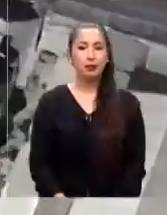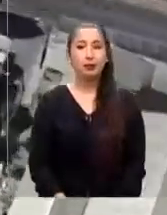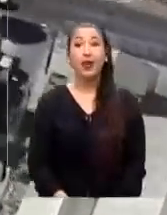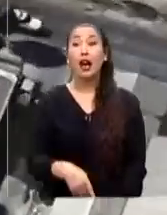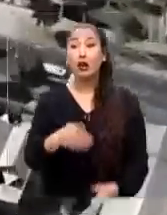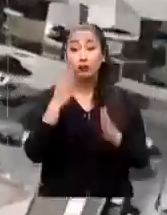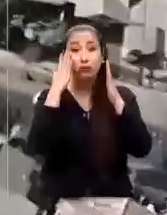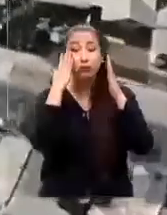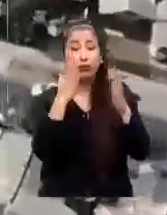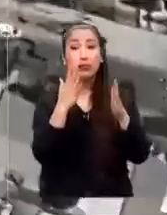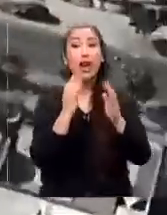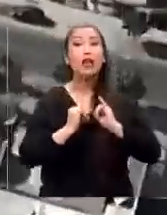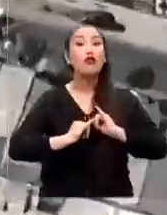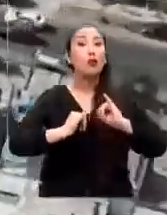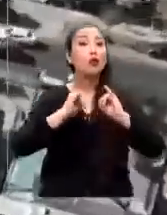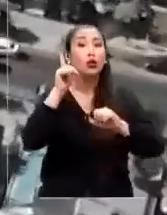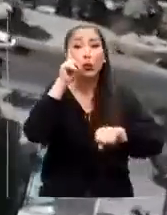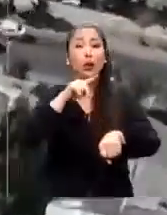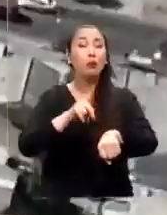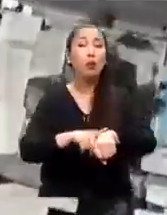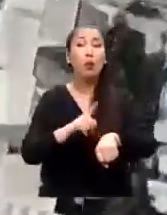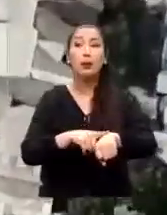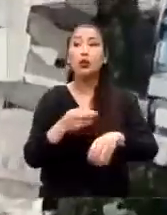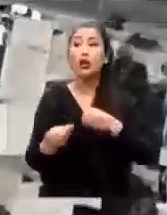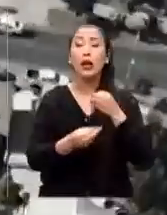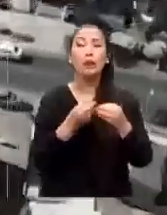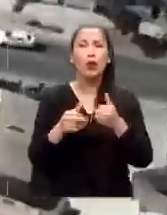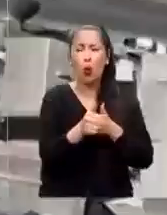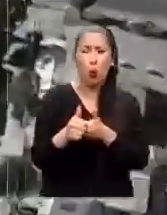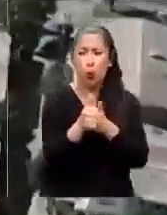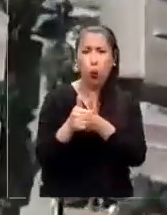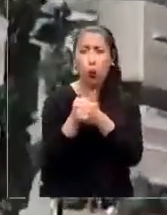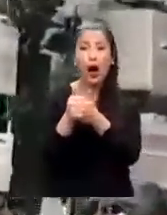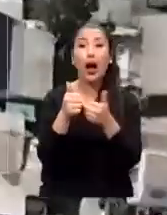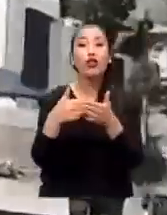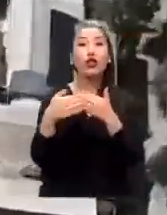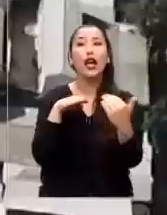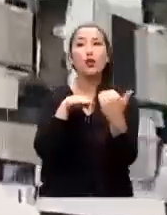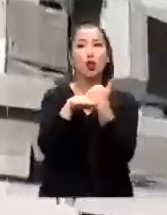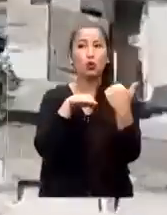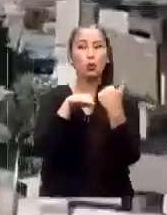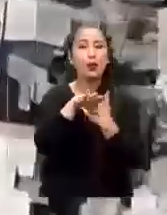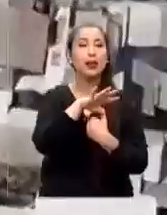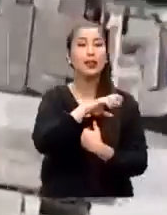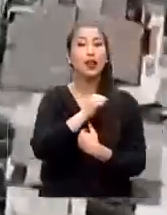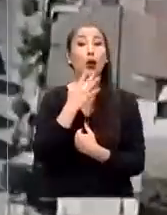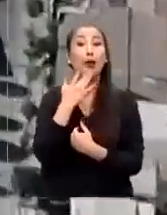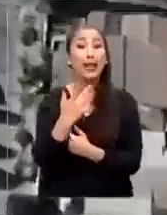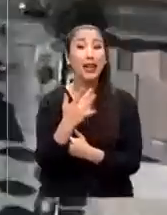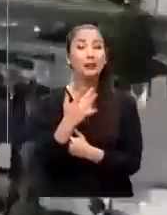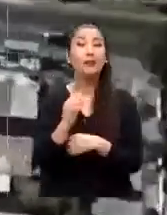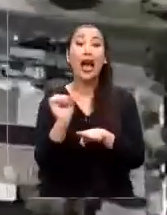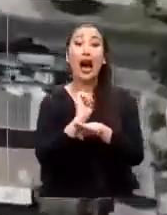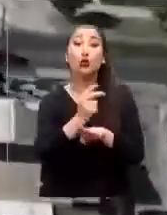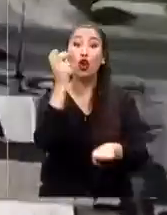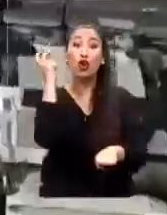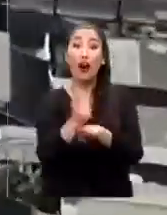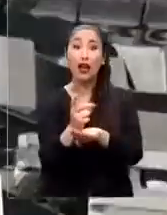Vamos de inmediato con la información de último minuto, porque una intensa persecución se produjo en una autopista de Santiago para recuperar un auto que fue